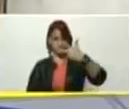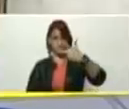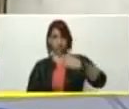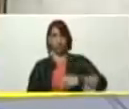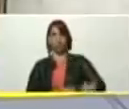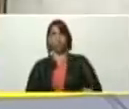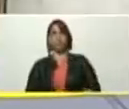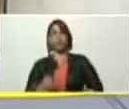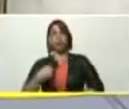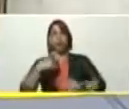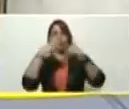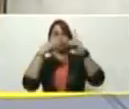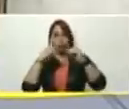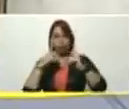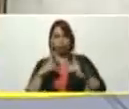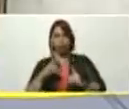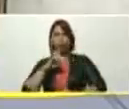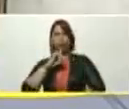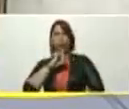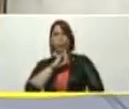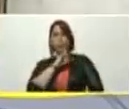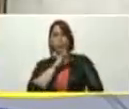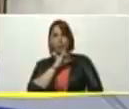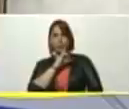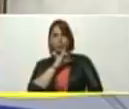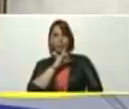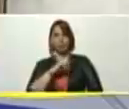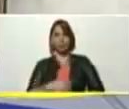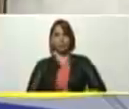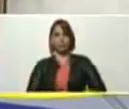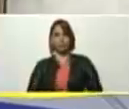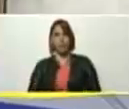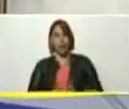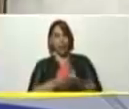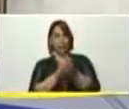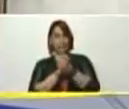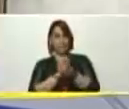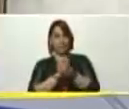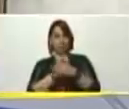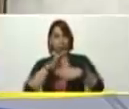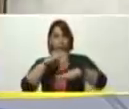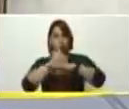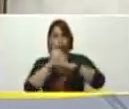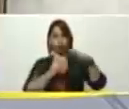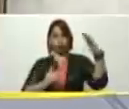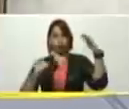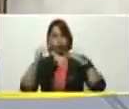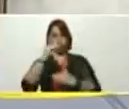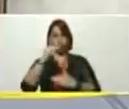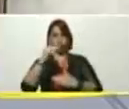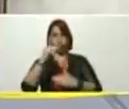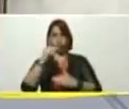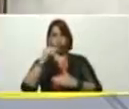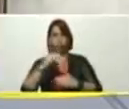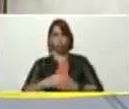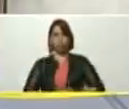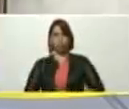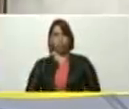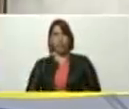he decidido nombrar a el compañero general Ramón Velázquez